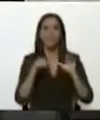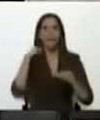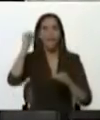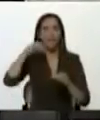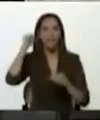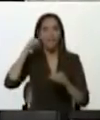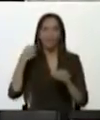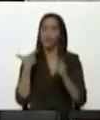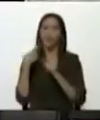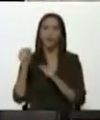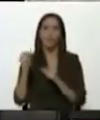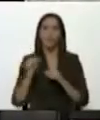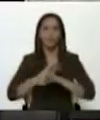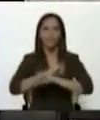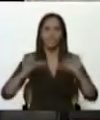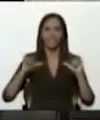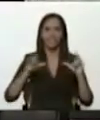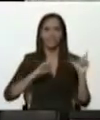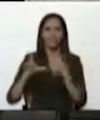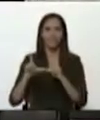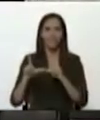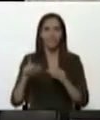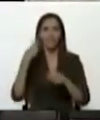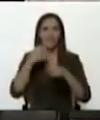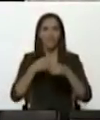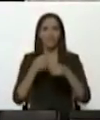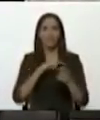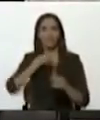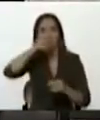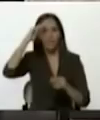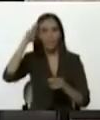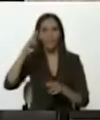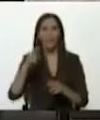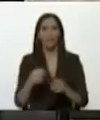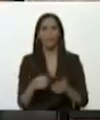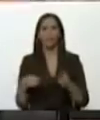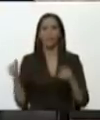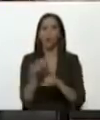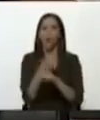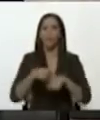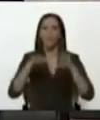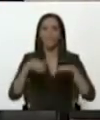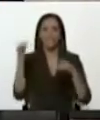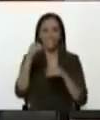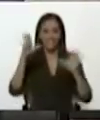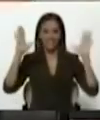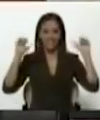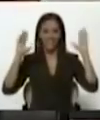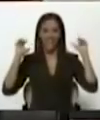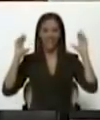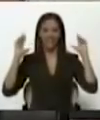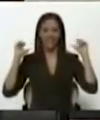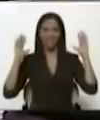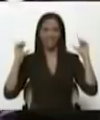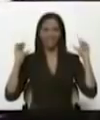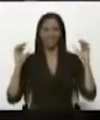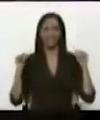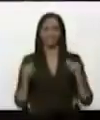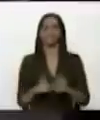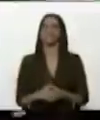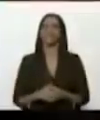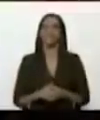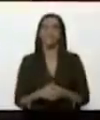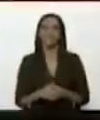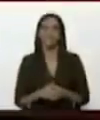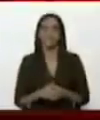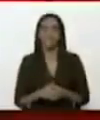el video y nos vamos. Listo. Al himno nacional, que nosotros lo respetamos. Golpe frustrado desde acá. Chao, hasta luego. Chao. Nos vemos la otra mañana. Semana. Adiós. Y mañana nos ven.